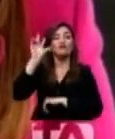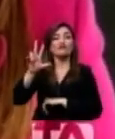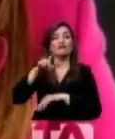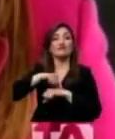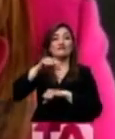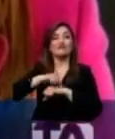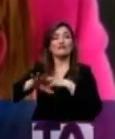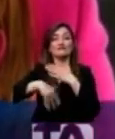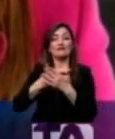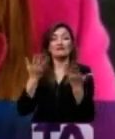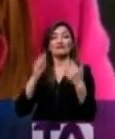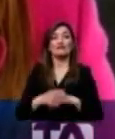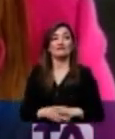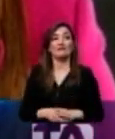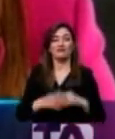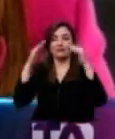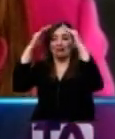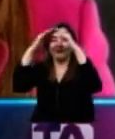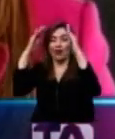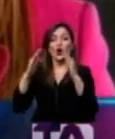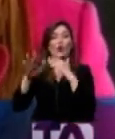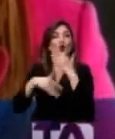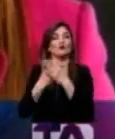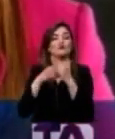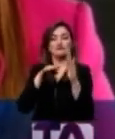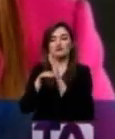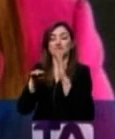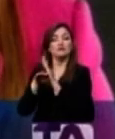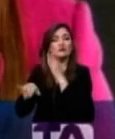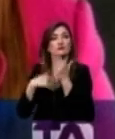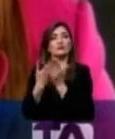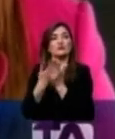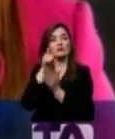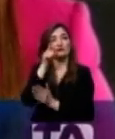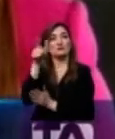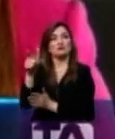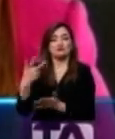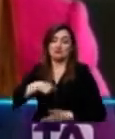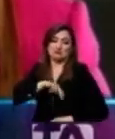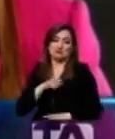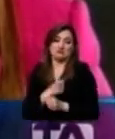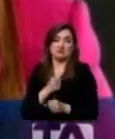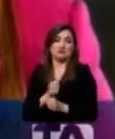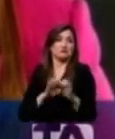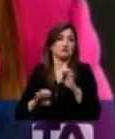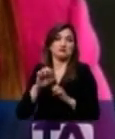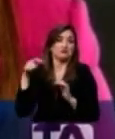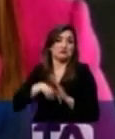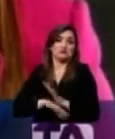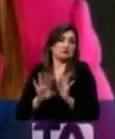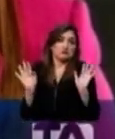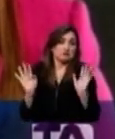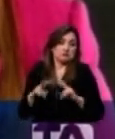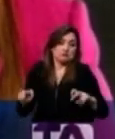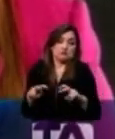todas las cuentas están las casas están todas las adquisiciones que que como fiscales hemos hecho que tienen que ser analizadas piden